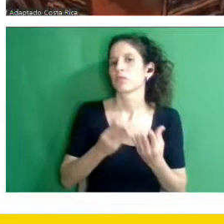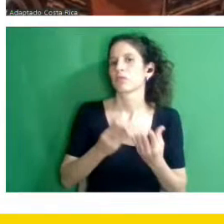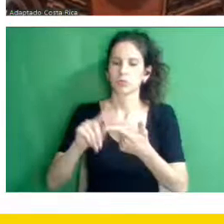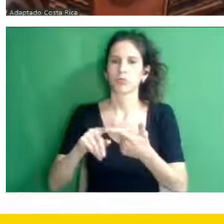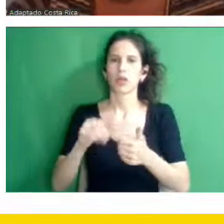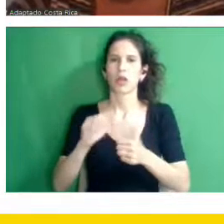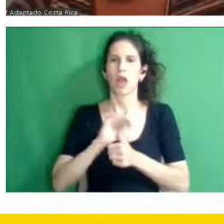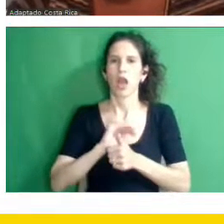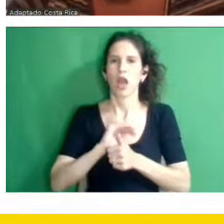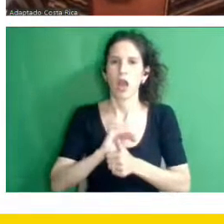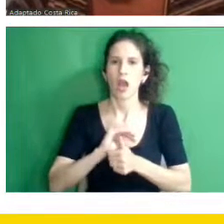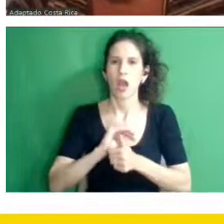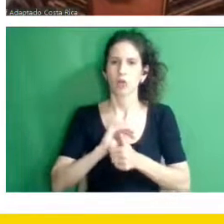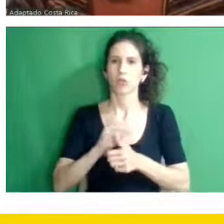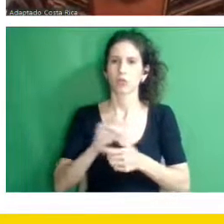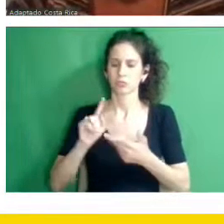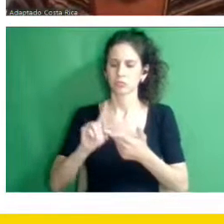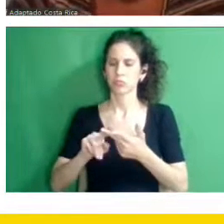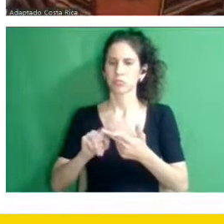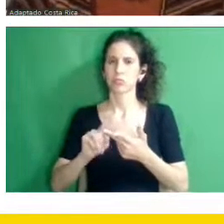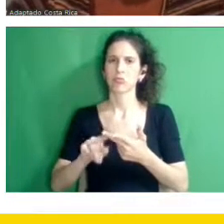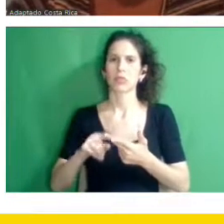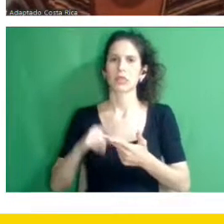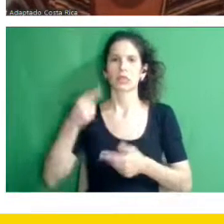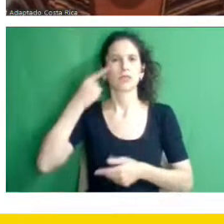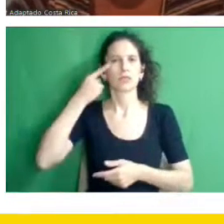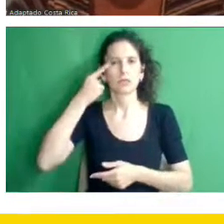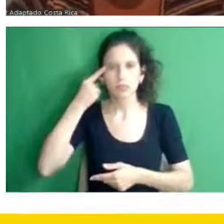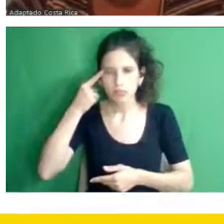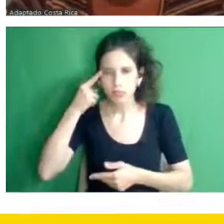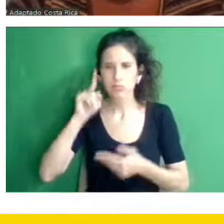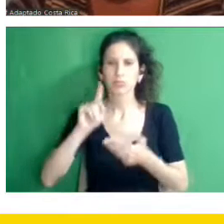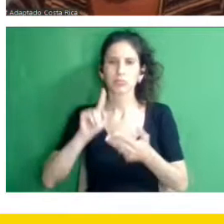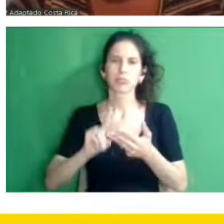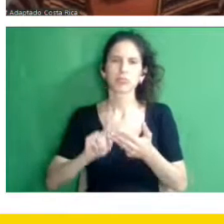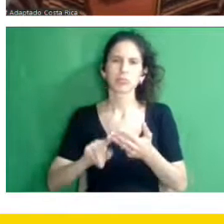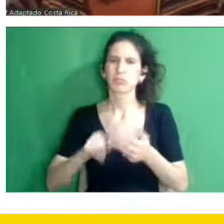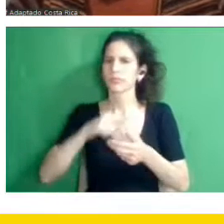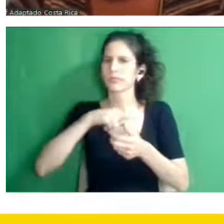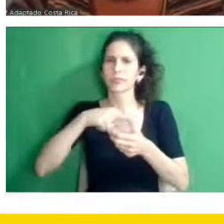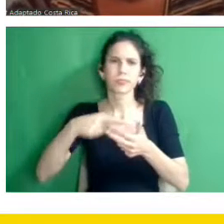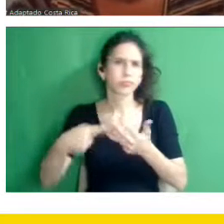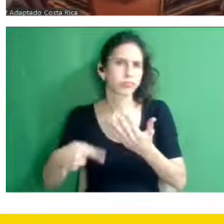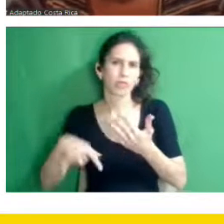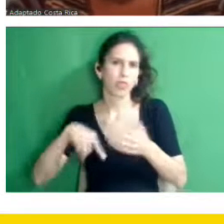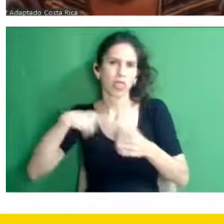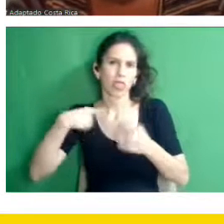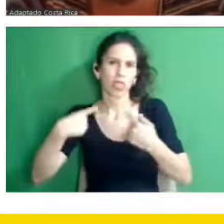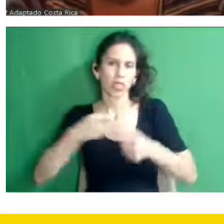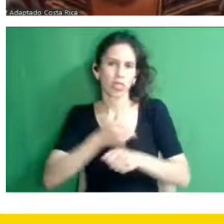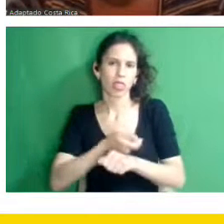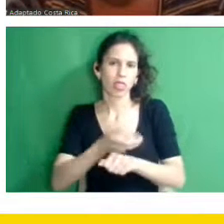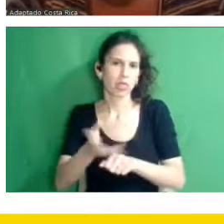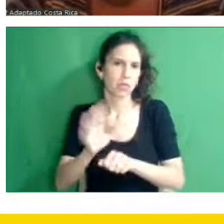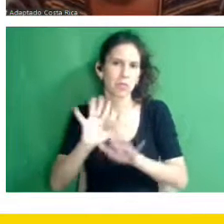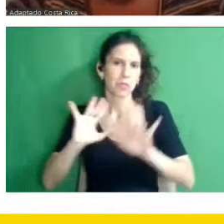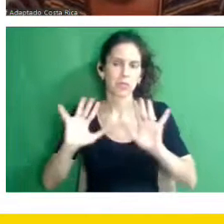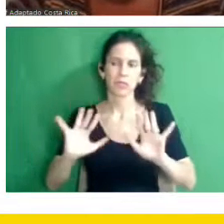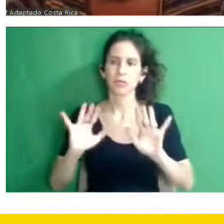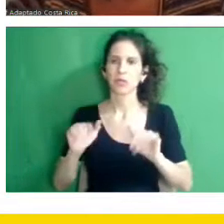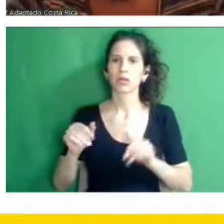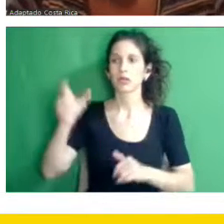con síndrome de Down, ¿verdad? Con otras condiciones que no necesariamente son las que se usan en la parte